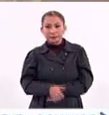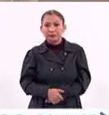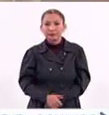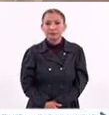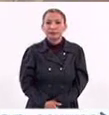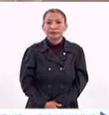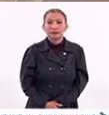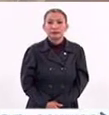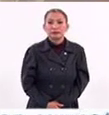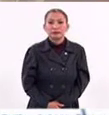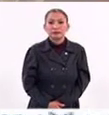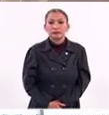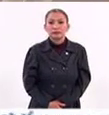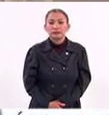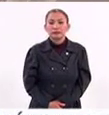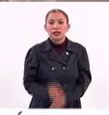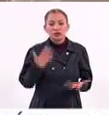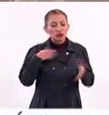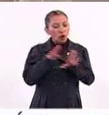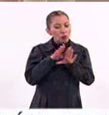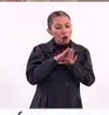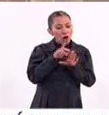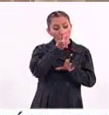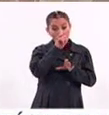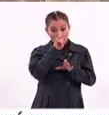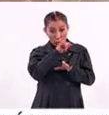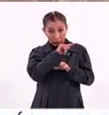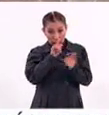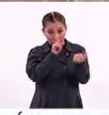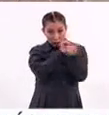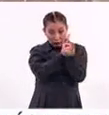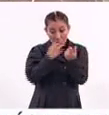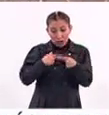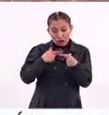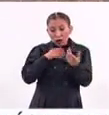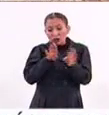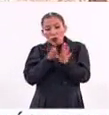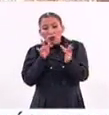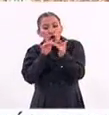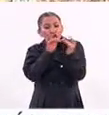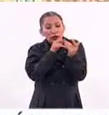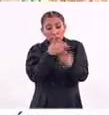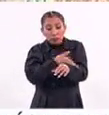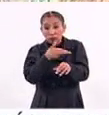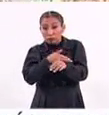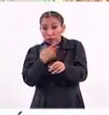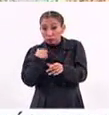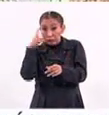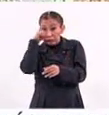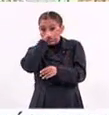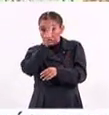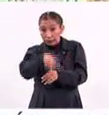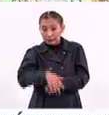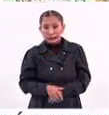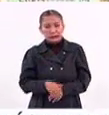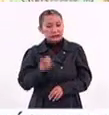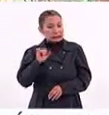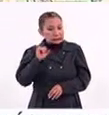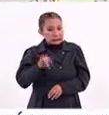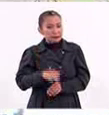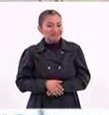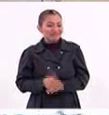¿no? Eso fue muy divertido. ¿Tuviste algún diálogo con León Portilla, con los editores? ¿Cómo fue? Porque es un proceso que no es fácil, yo creo. Sí,